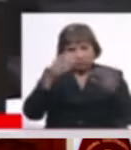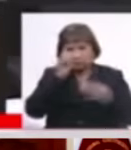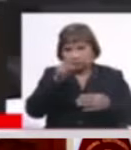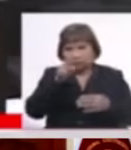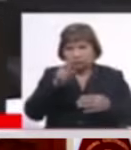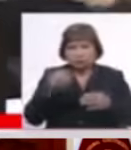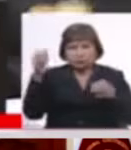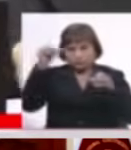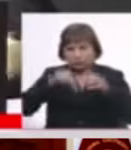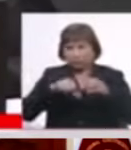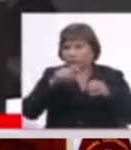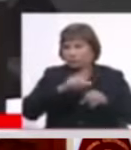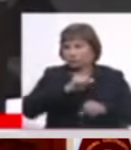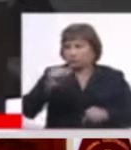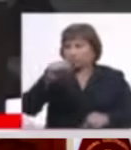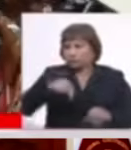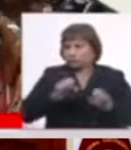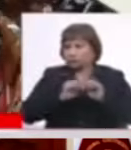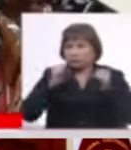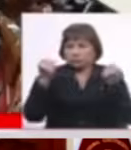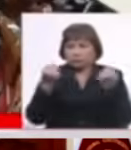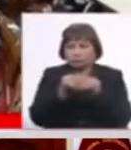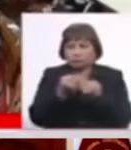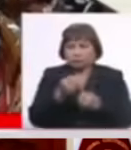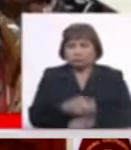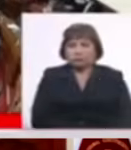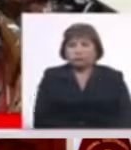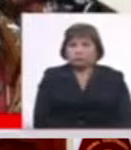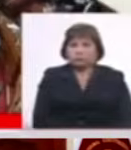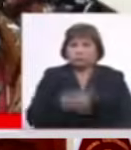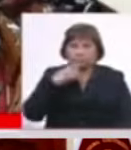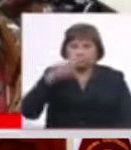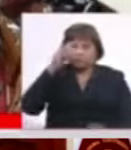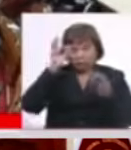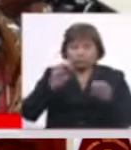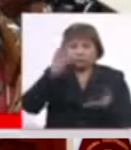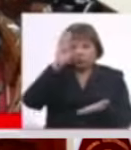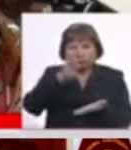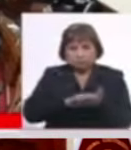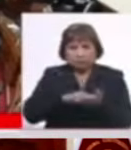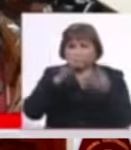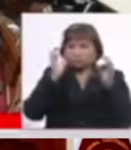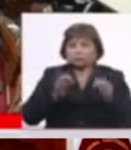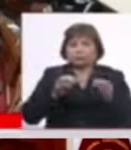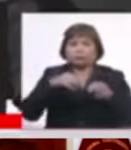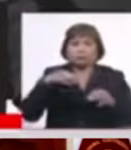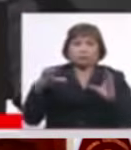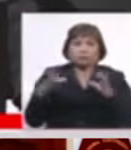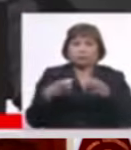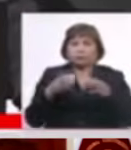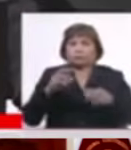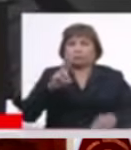usted saboteando esta sesión aprobado ha sido aprobado y por favor